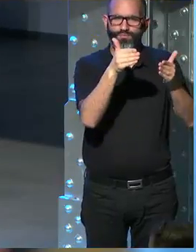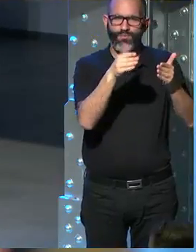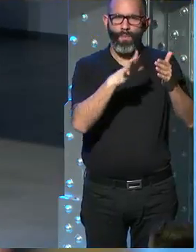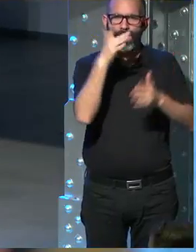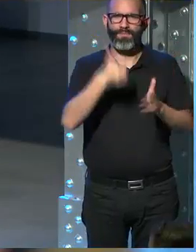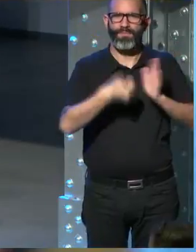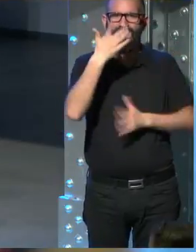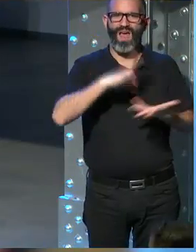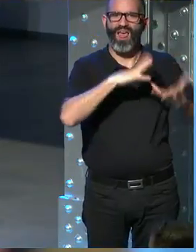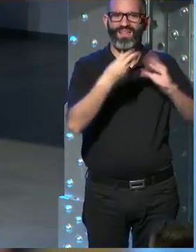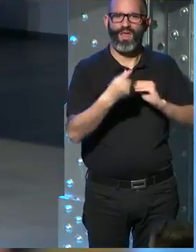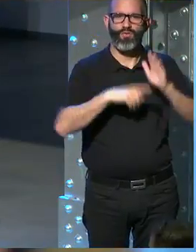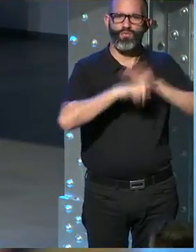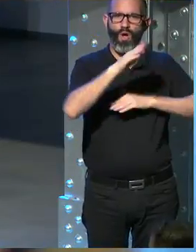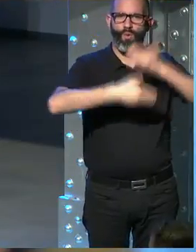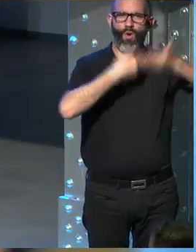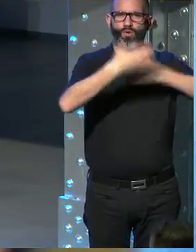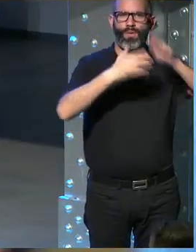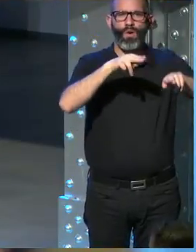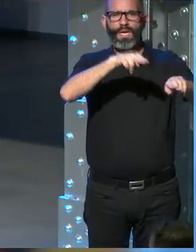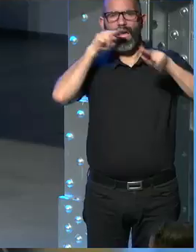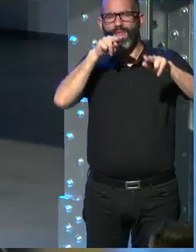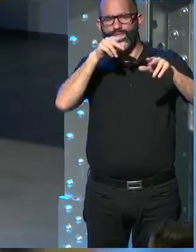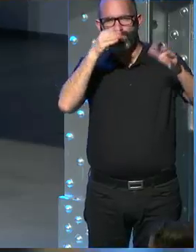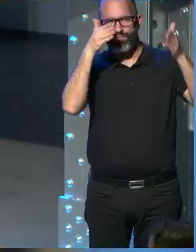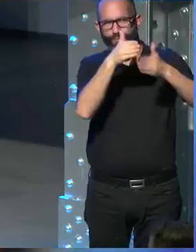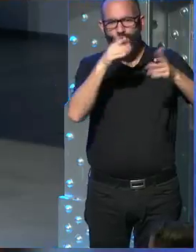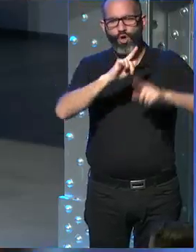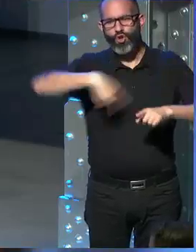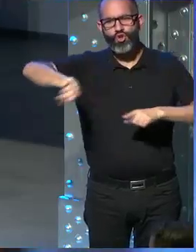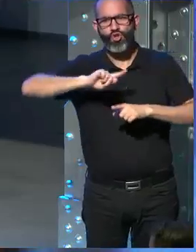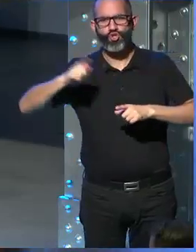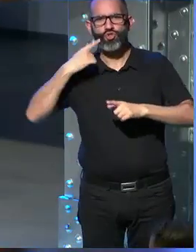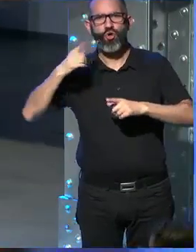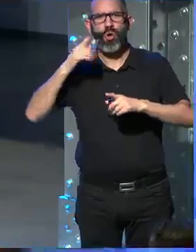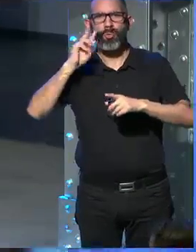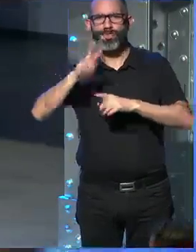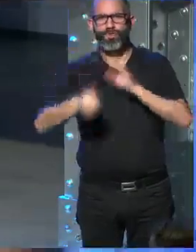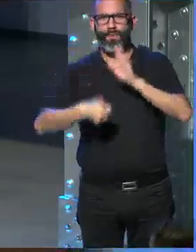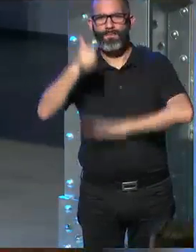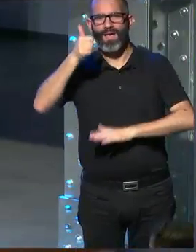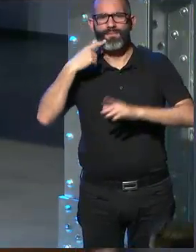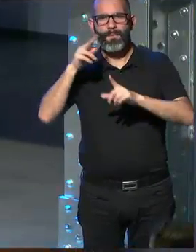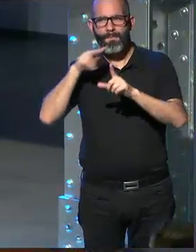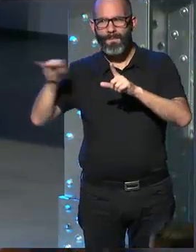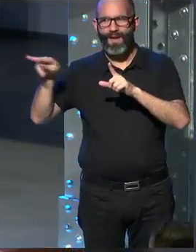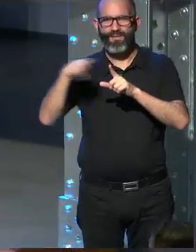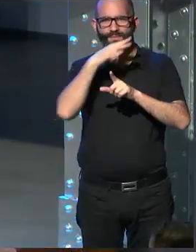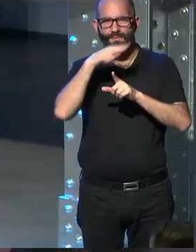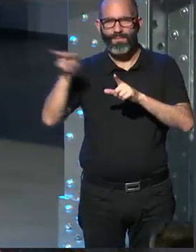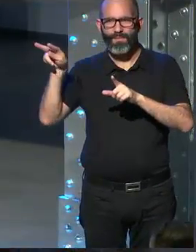más adaptados evolutivamente a la caza y a la precisión, y nosotras tenemos una visión más periférica porque estamos acostumbradas